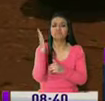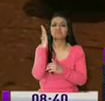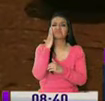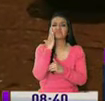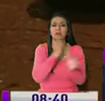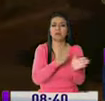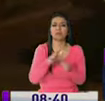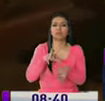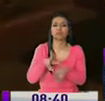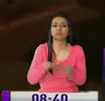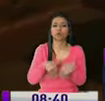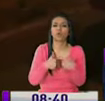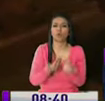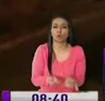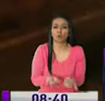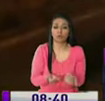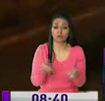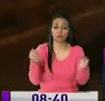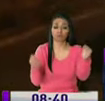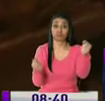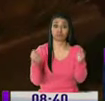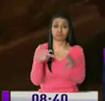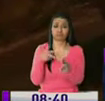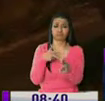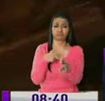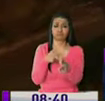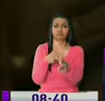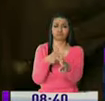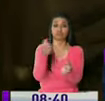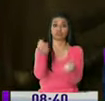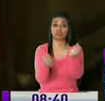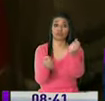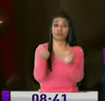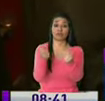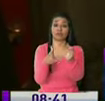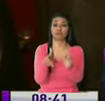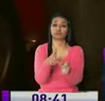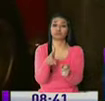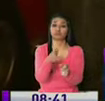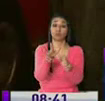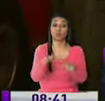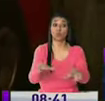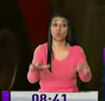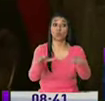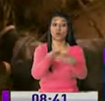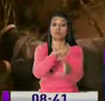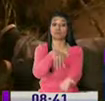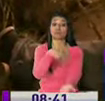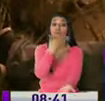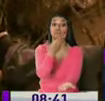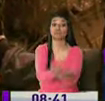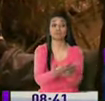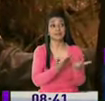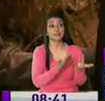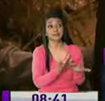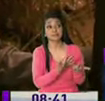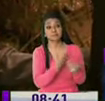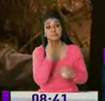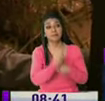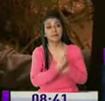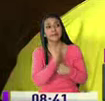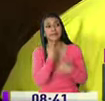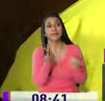Un vehículo iba brindando seguridad mientras el chofer tenía que llegar hasta un punto donde tenía que esperar